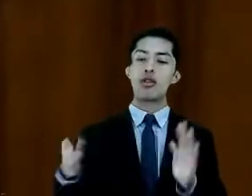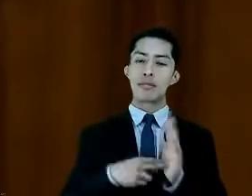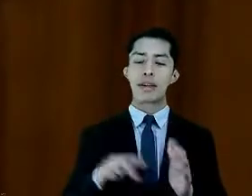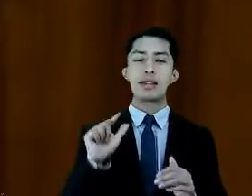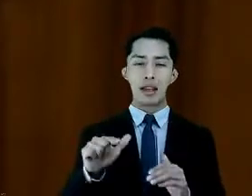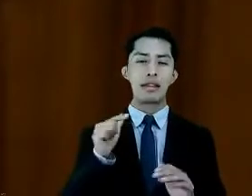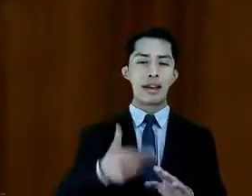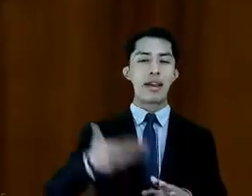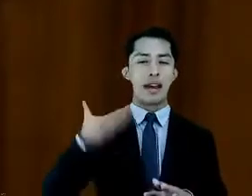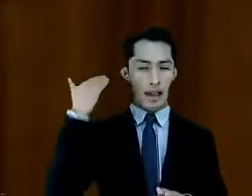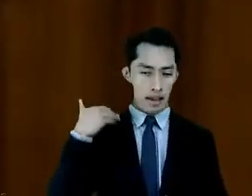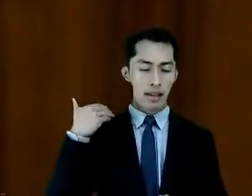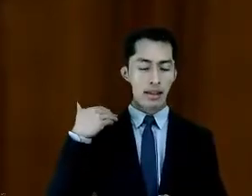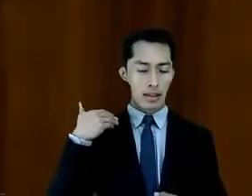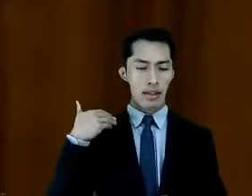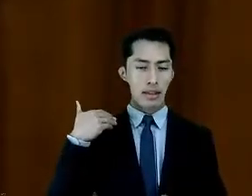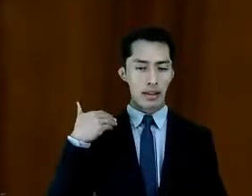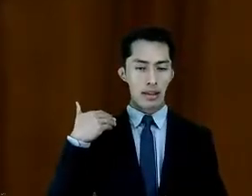2017,